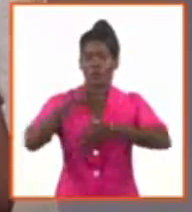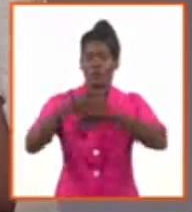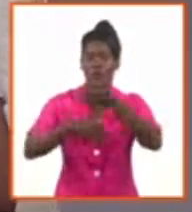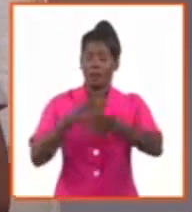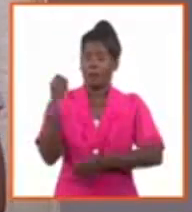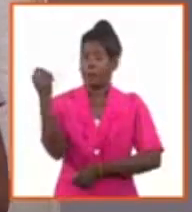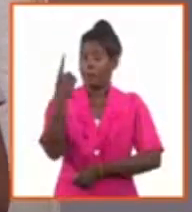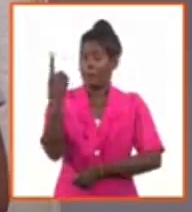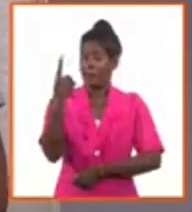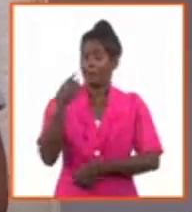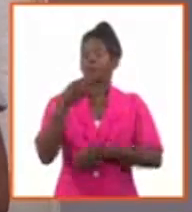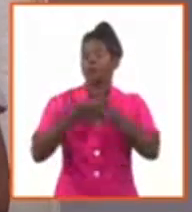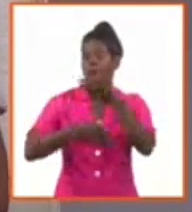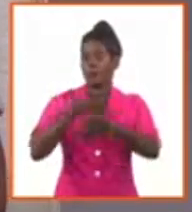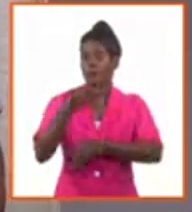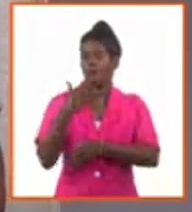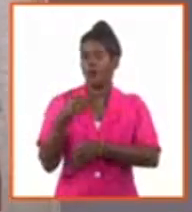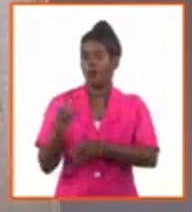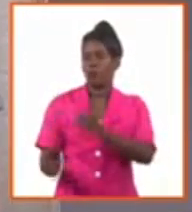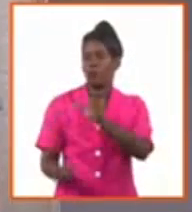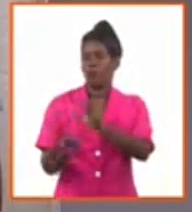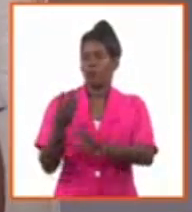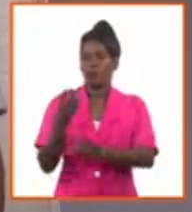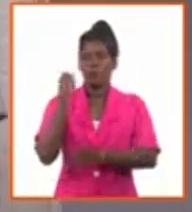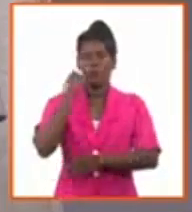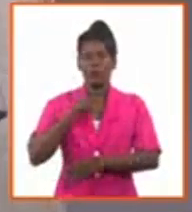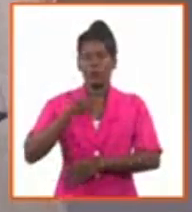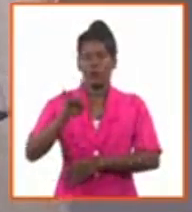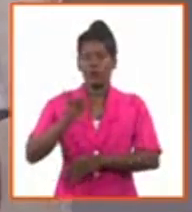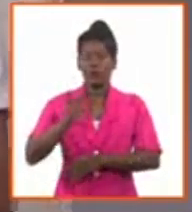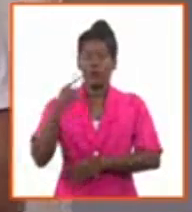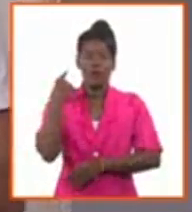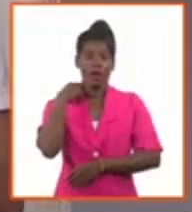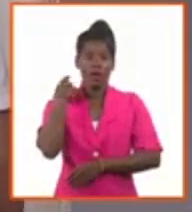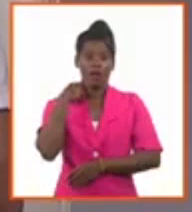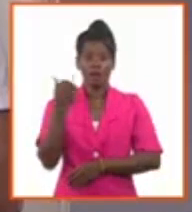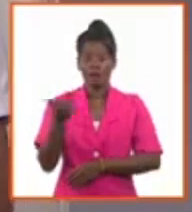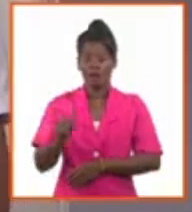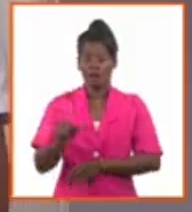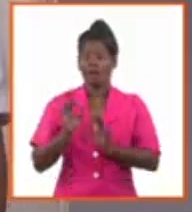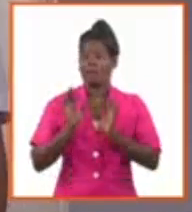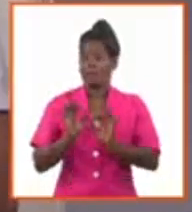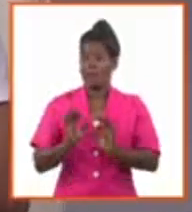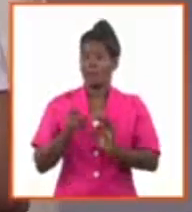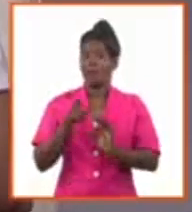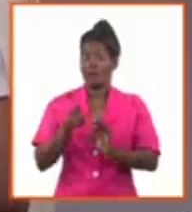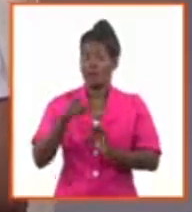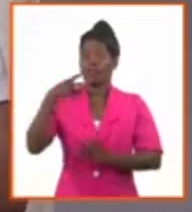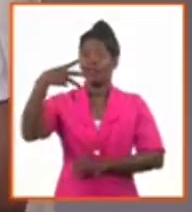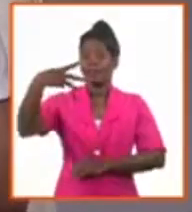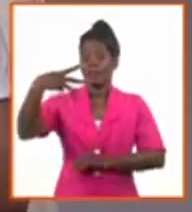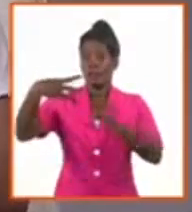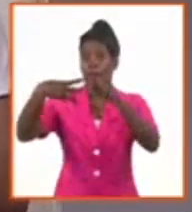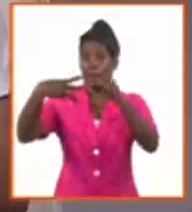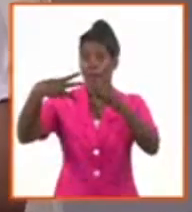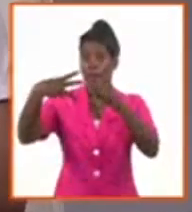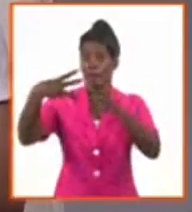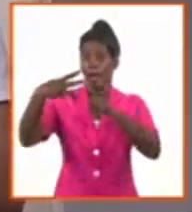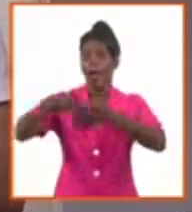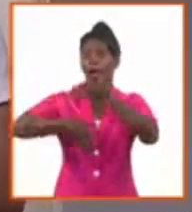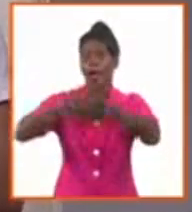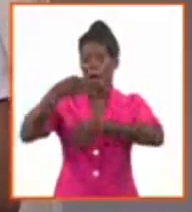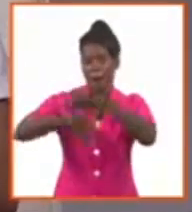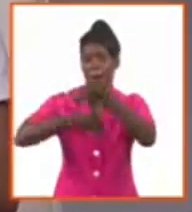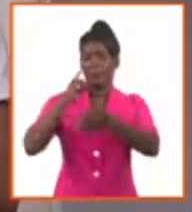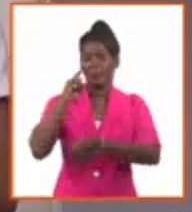Primero, comprender cómo llega la Federación Estudiantil a su 10º Congreso, creo que es fundamental. Hay 3 elementos que han